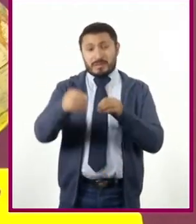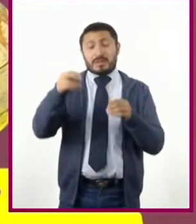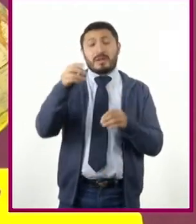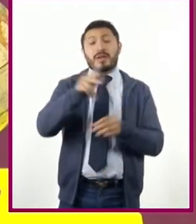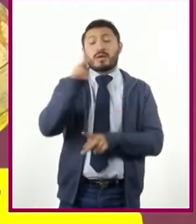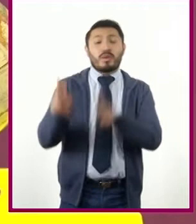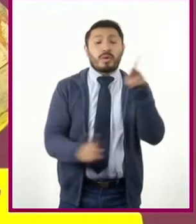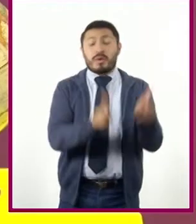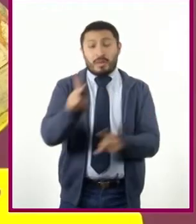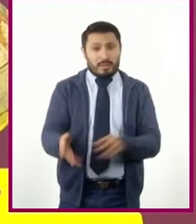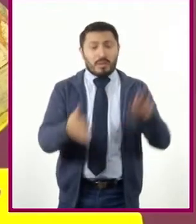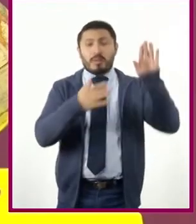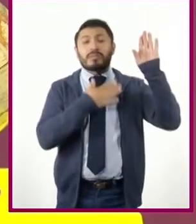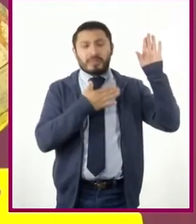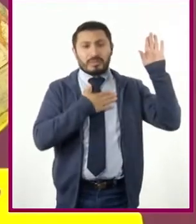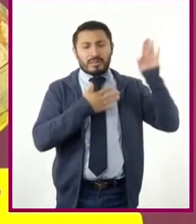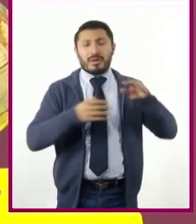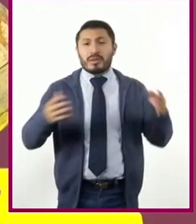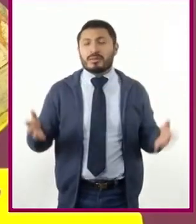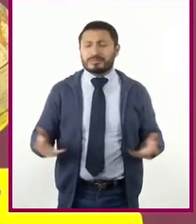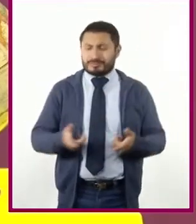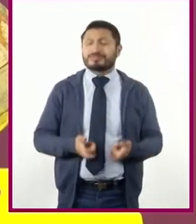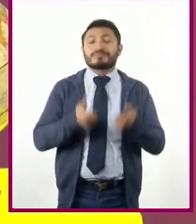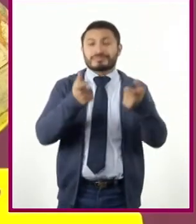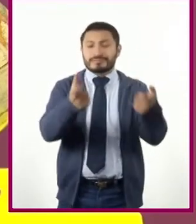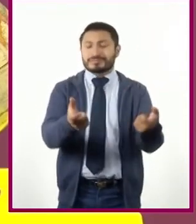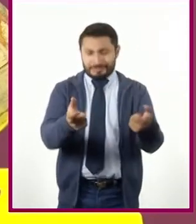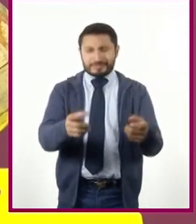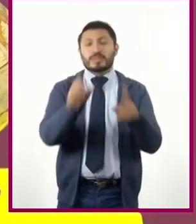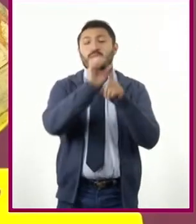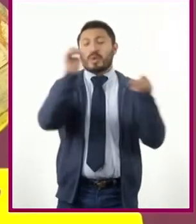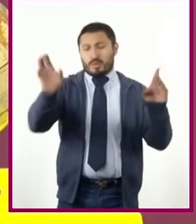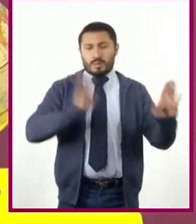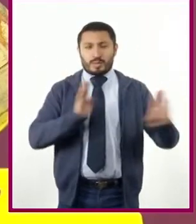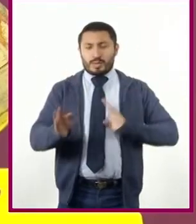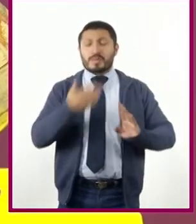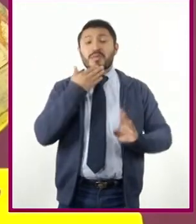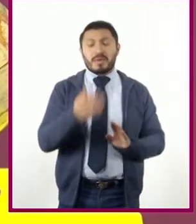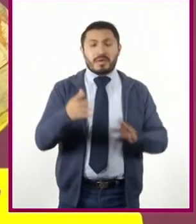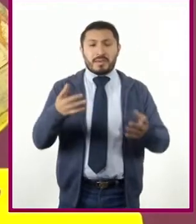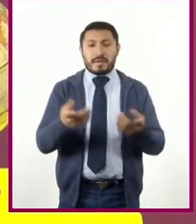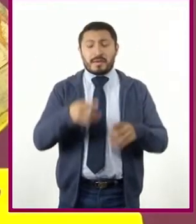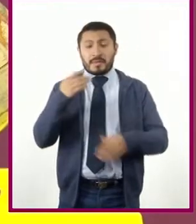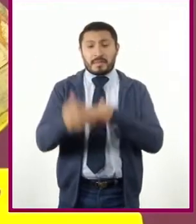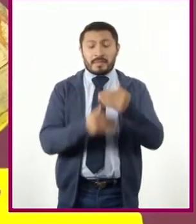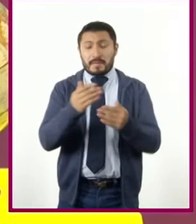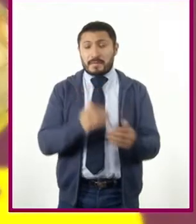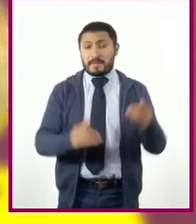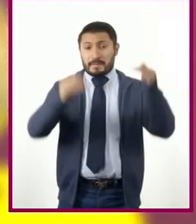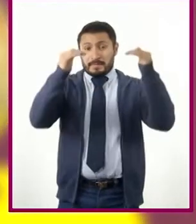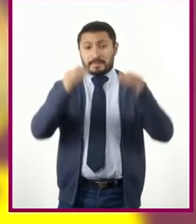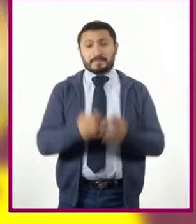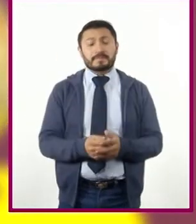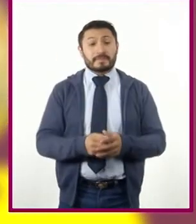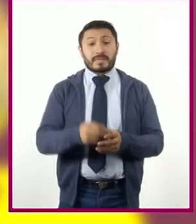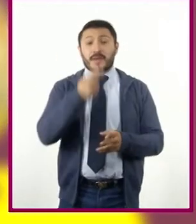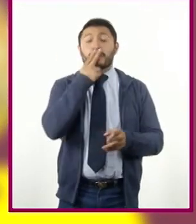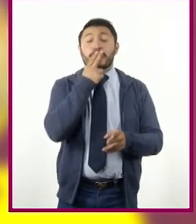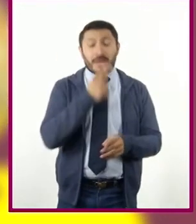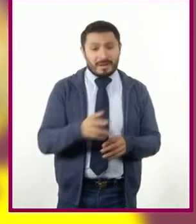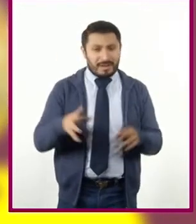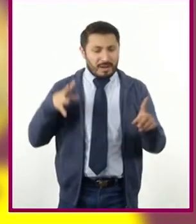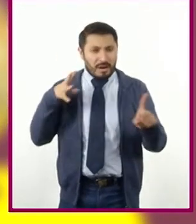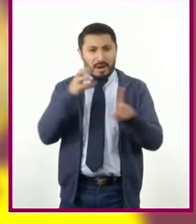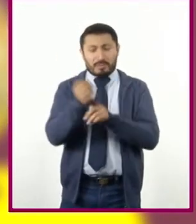rurales, prometiendo prosperidad económica, orden militar y progreso nacional. Los nazis